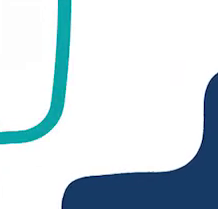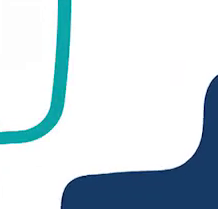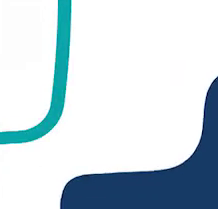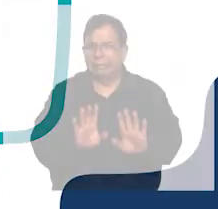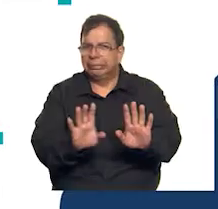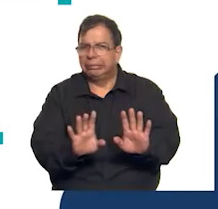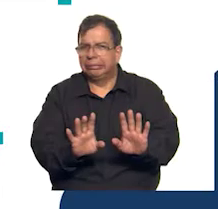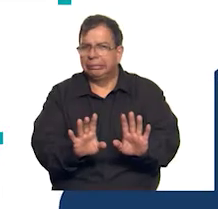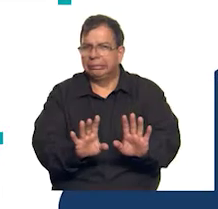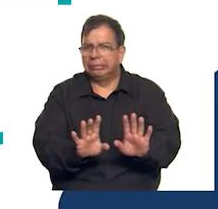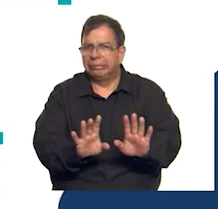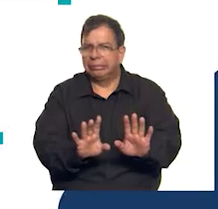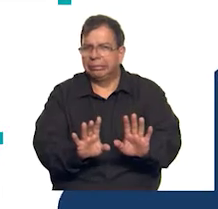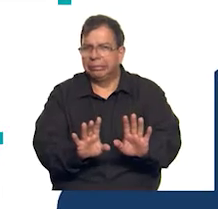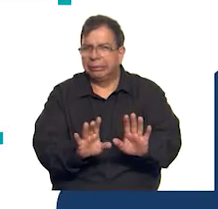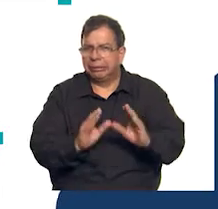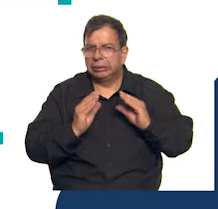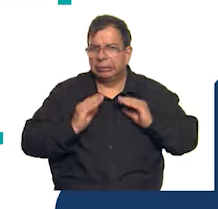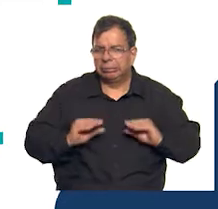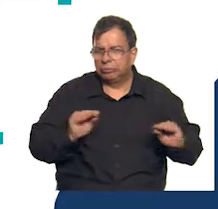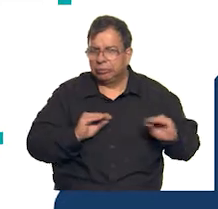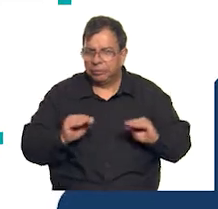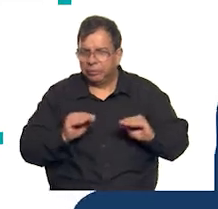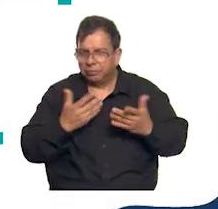Pero antes, a movernos un poco.